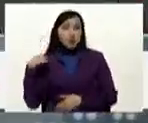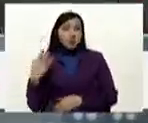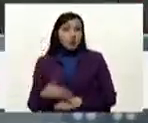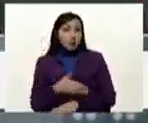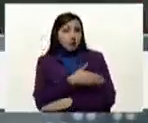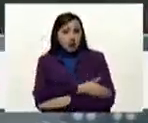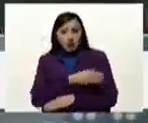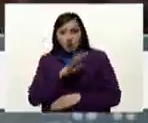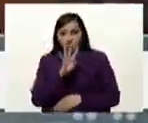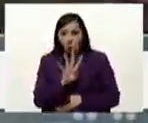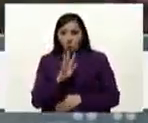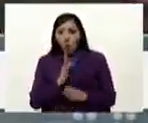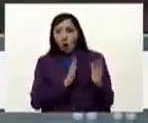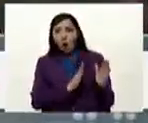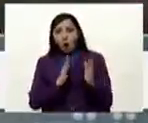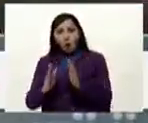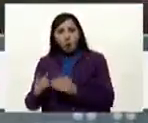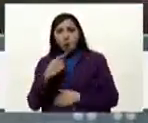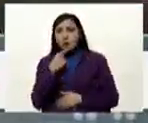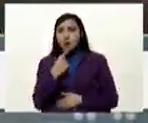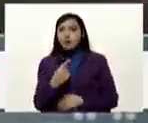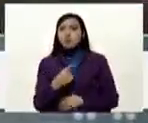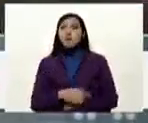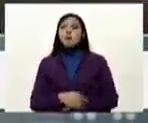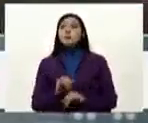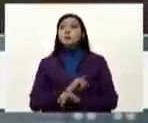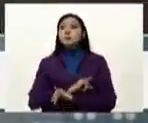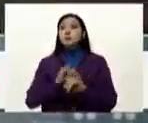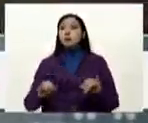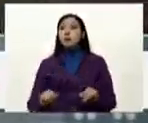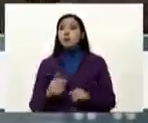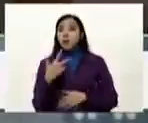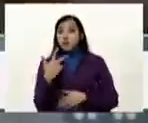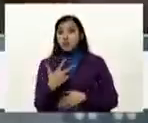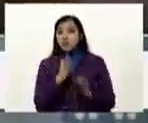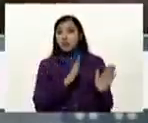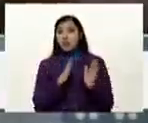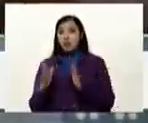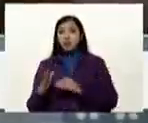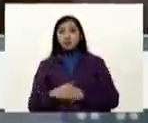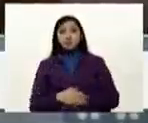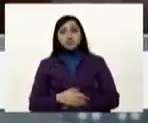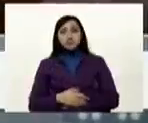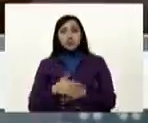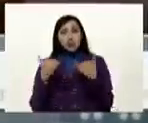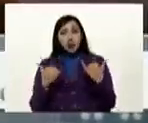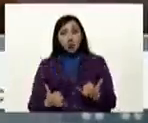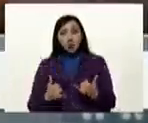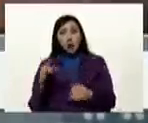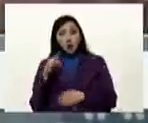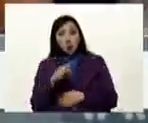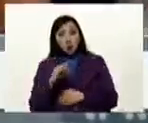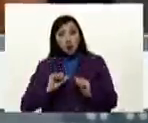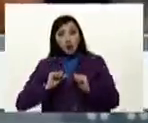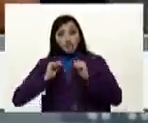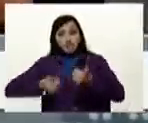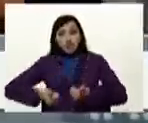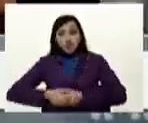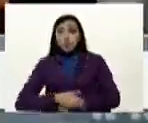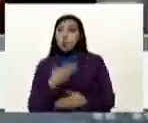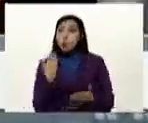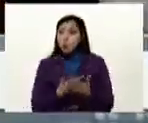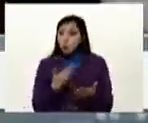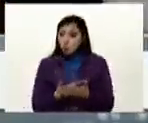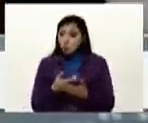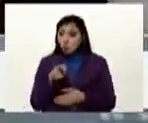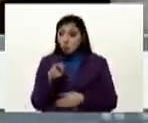de 4 etapas, se puede decir que ya culminamos la tercera fase y a partir de este lunes nosotros le propusimos a usted